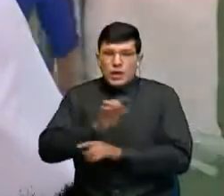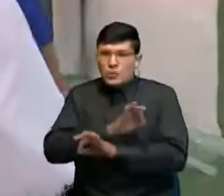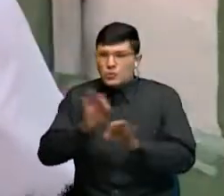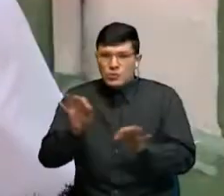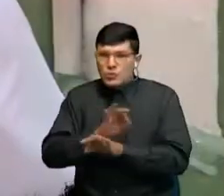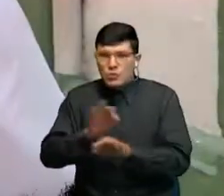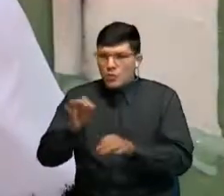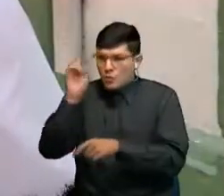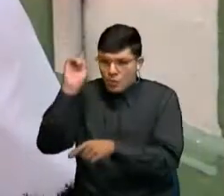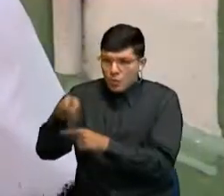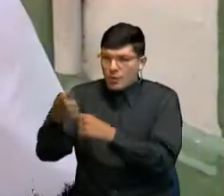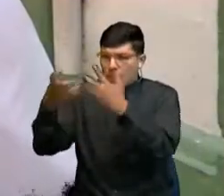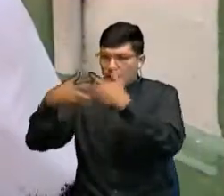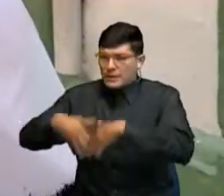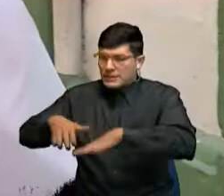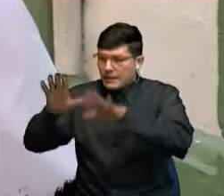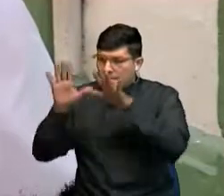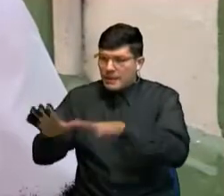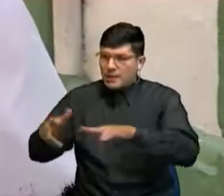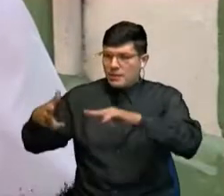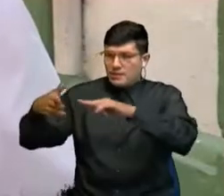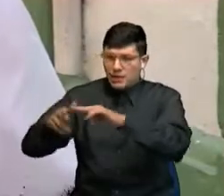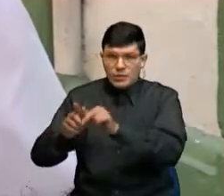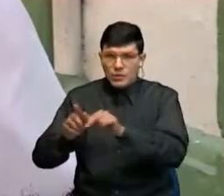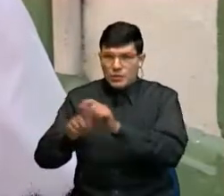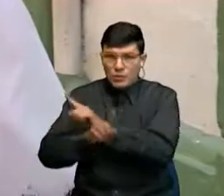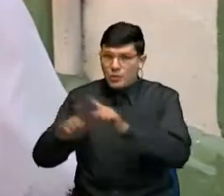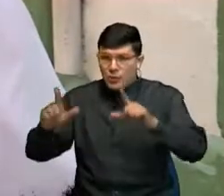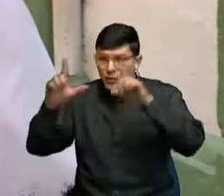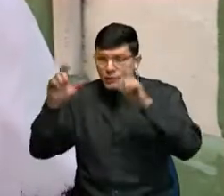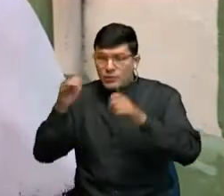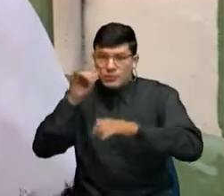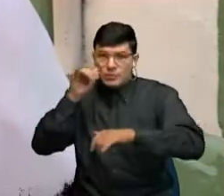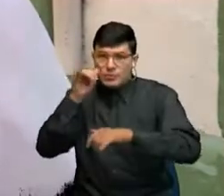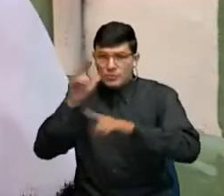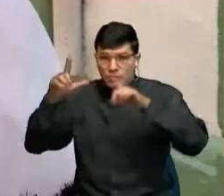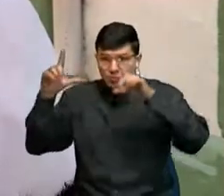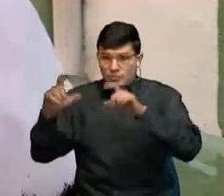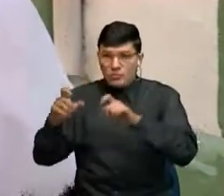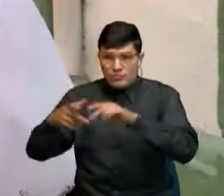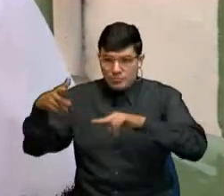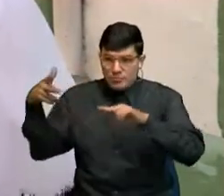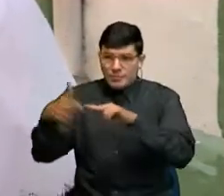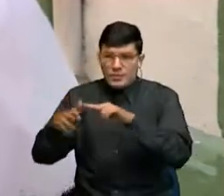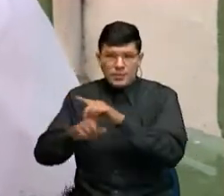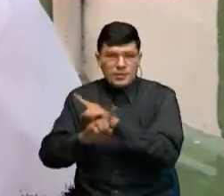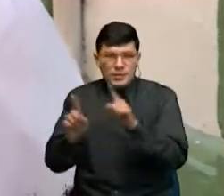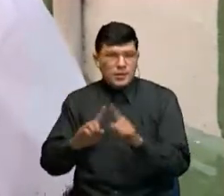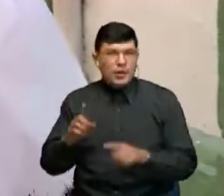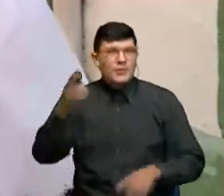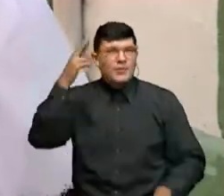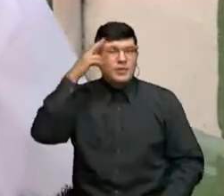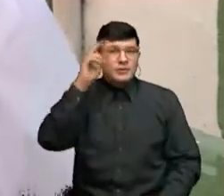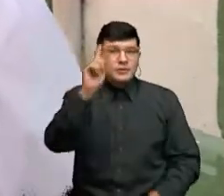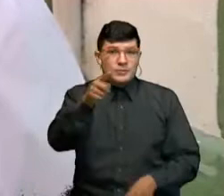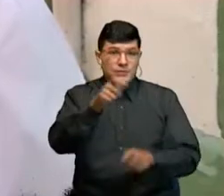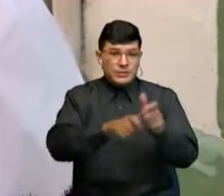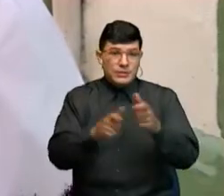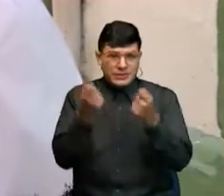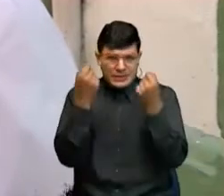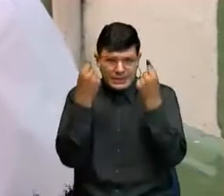ordenando al concesionario a suspender las fotomultas. Por eso, en un buen entendedor